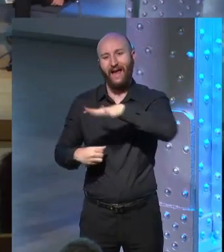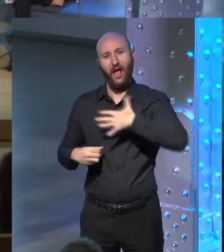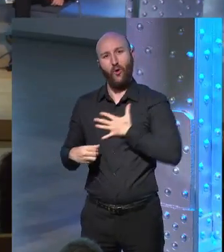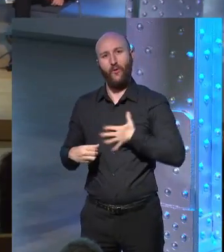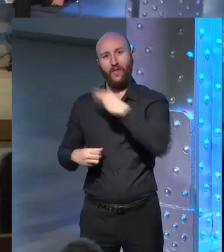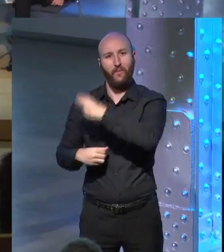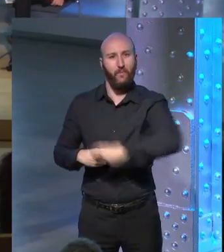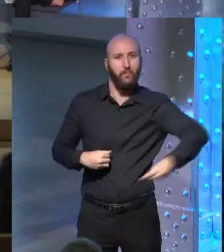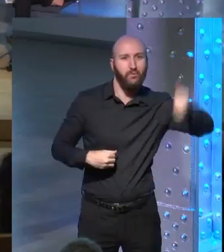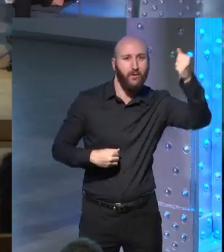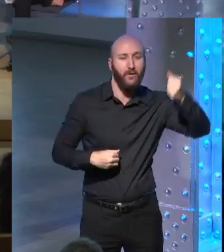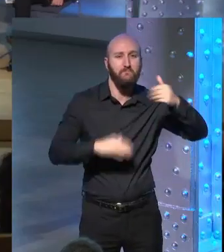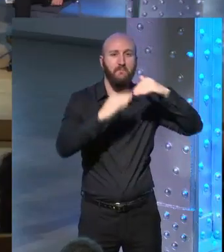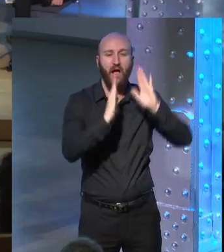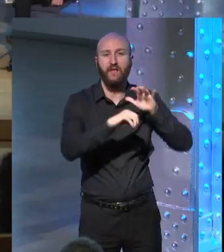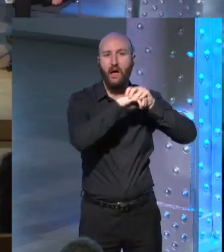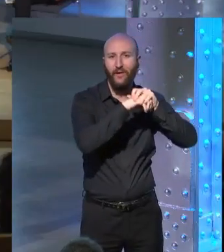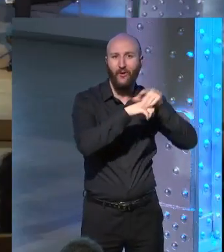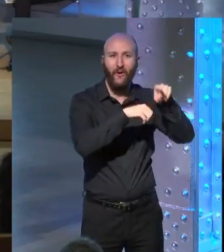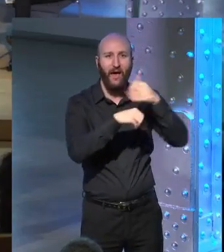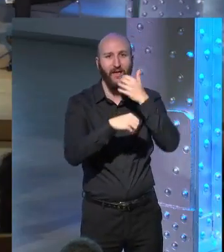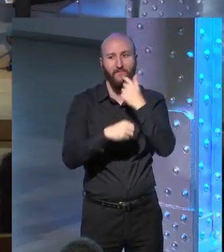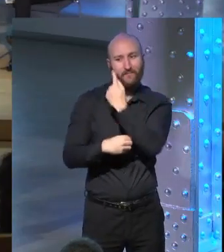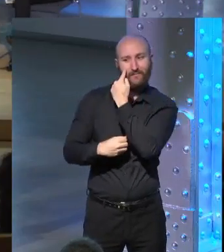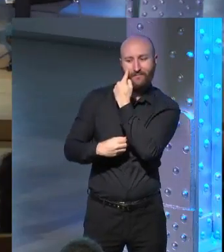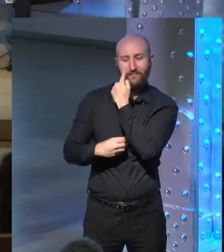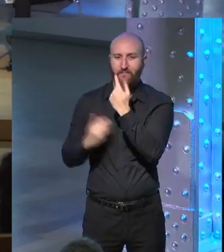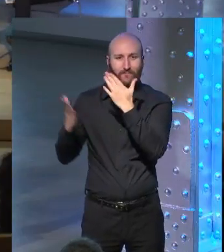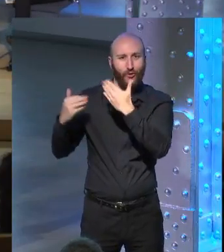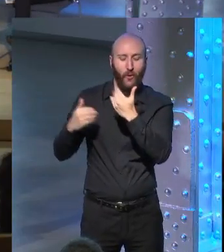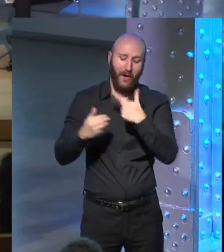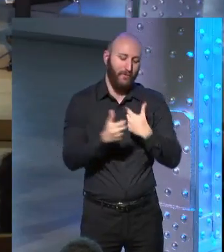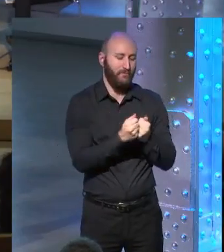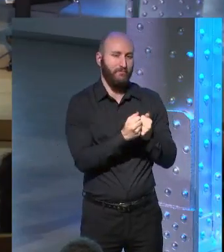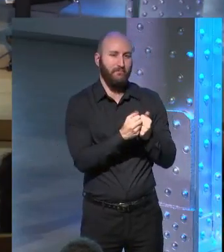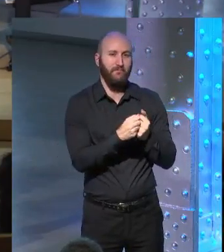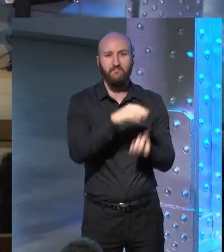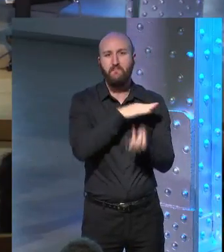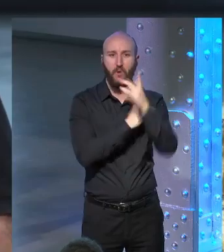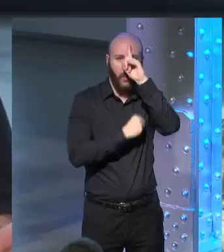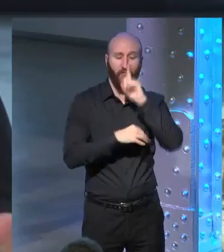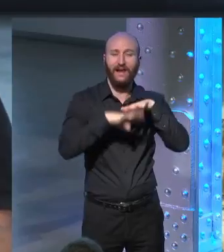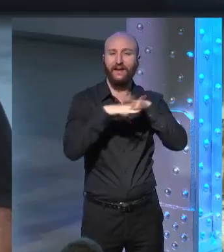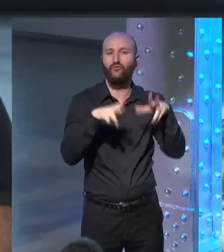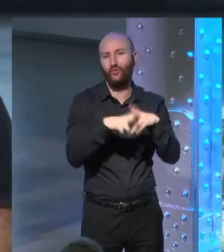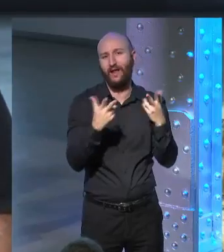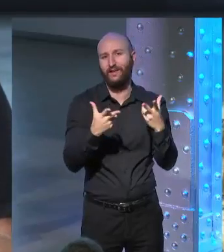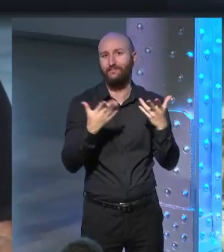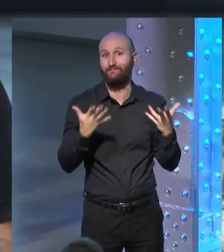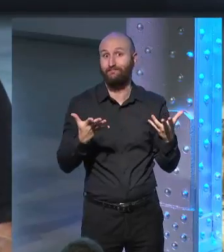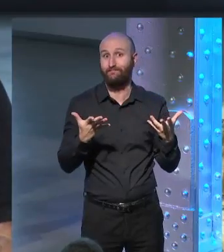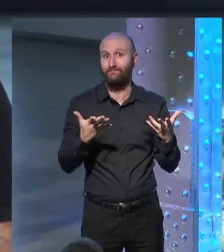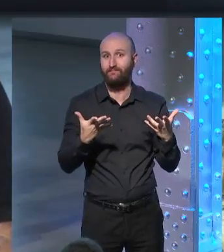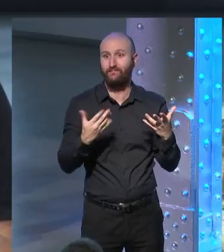y van a casa de un amigo o amiga que no están tan concienciados como nosotros y se crean sus perfiles en redes sociales. Críos